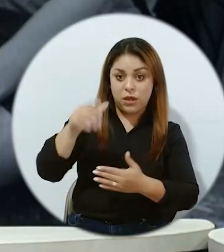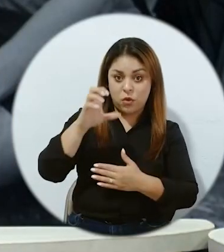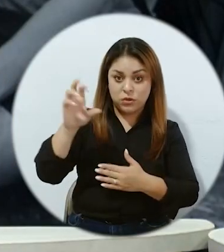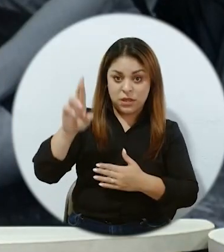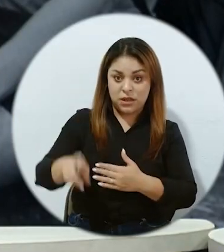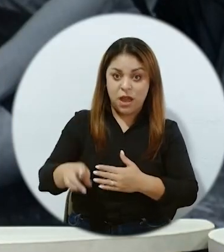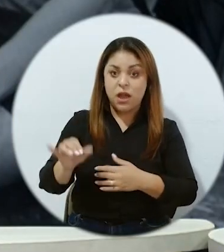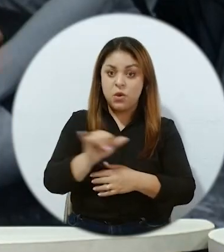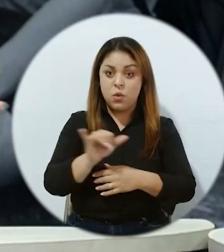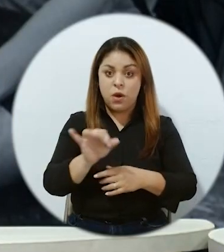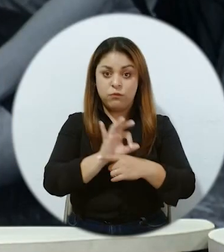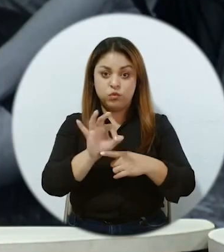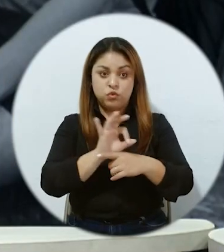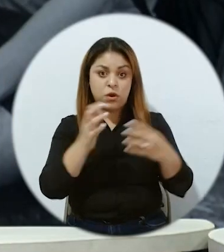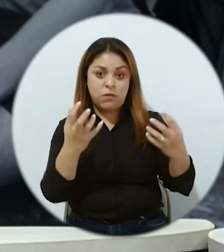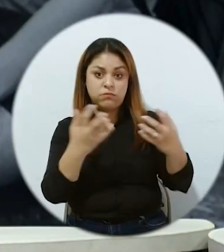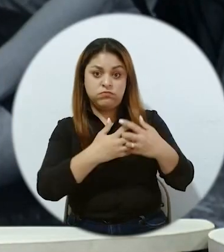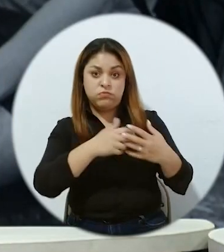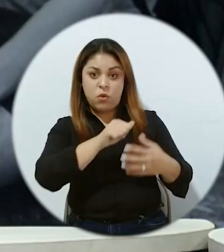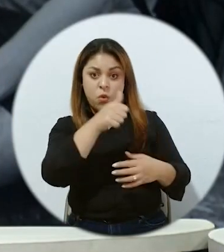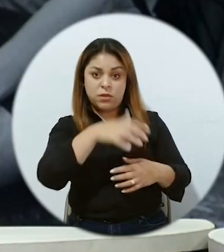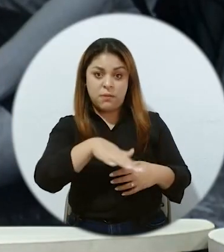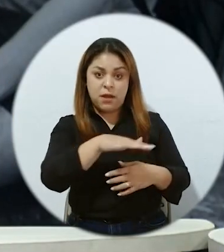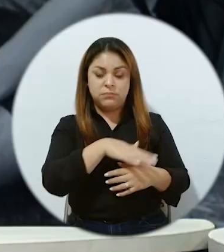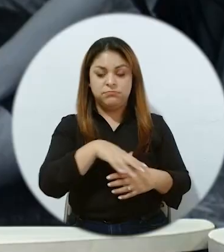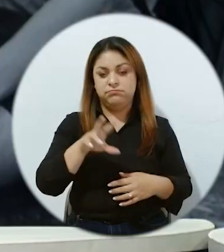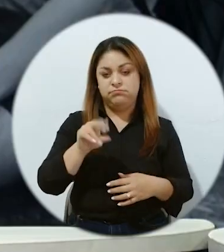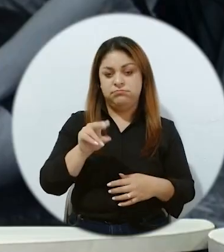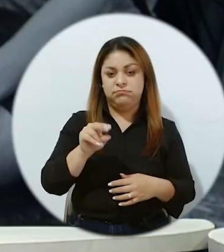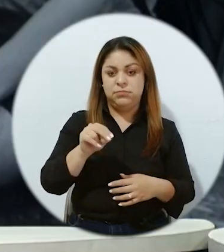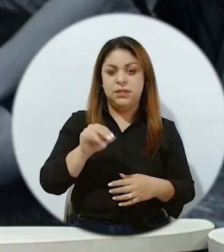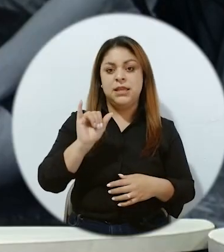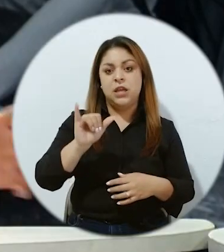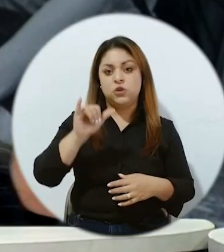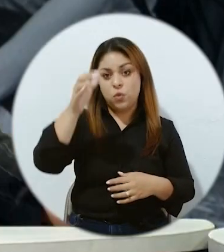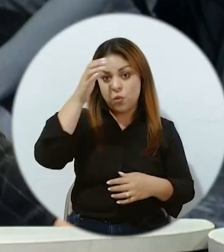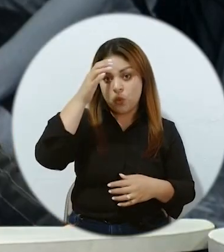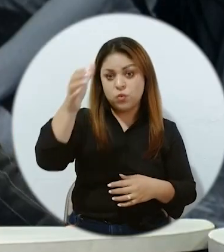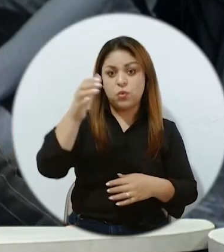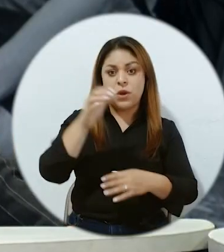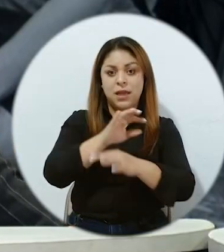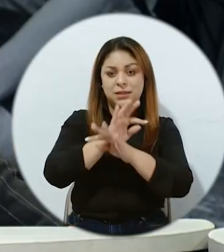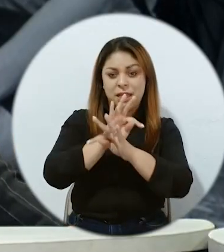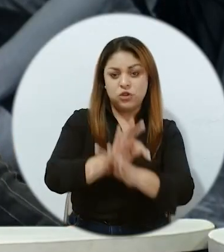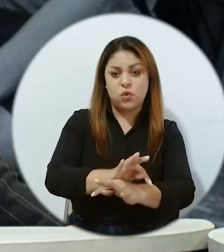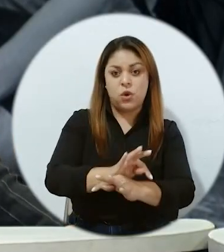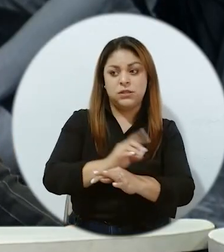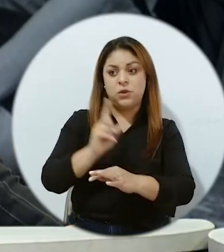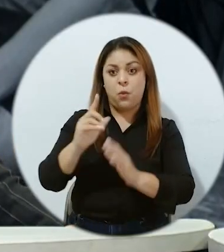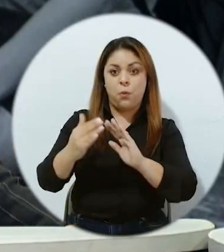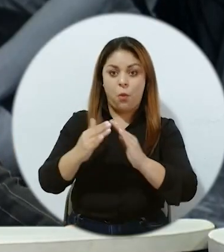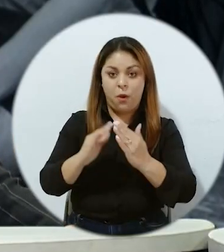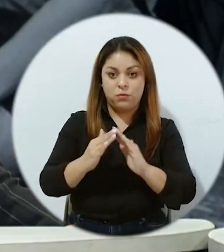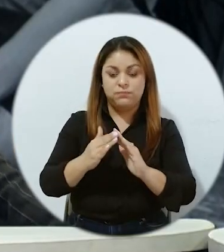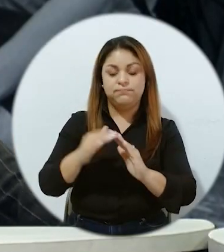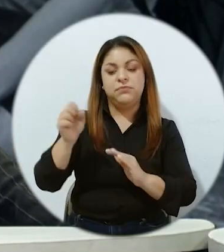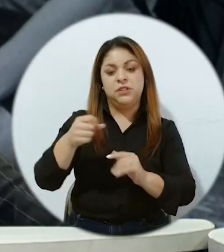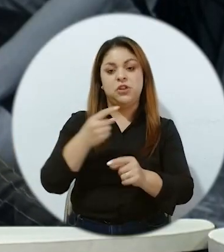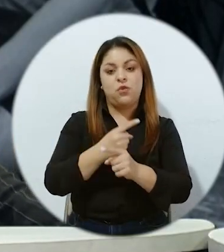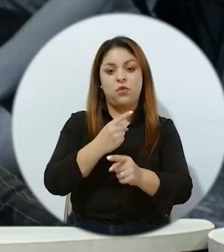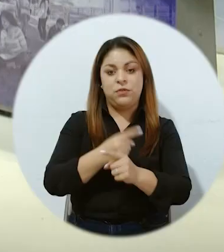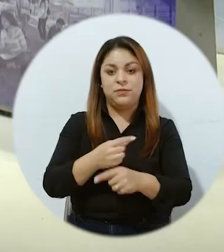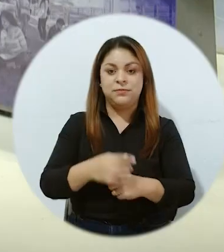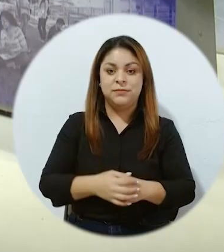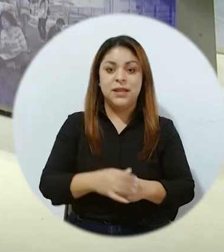otra parte, y es parte de toda la cultura y tradiciones de un pueblo. Totalmente, muy